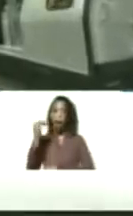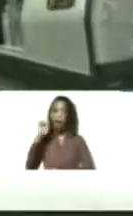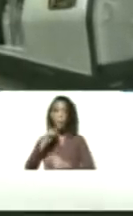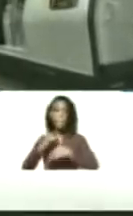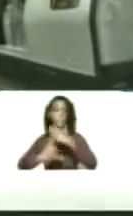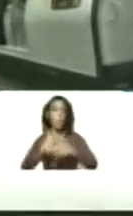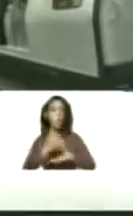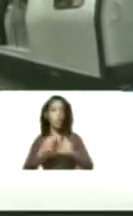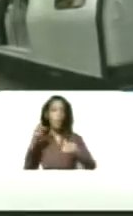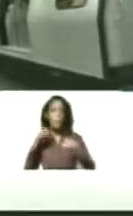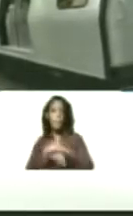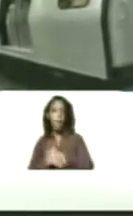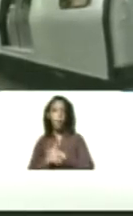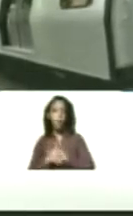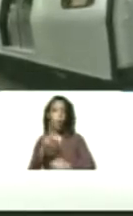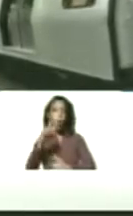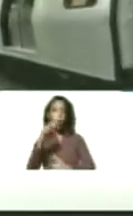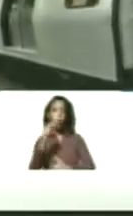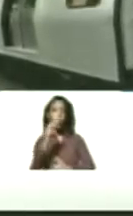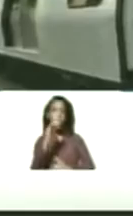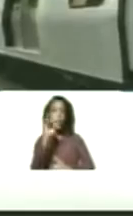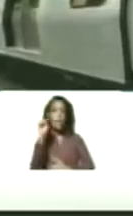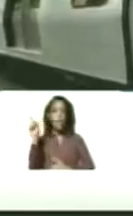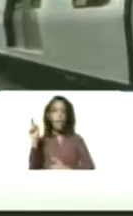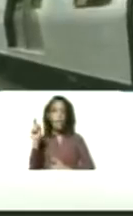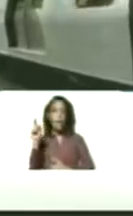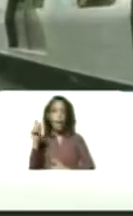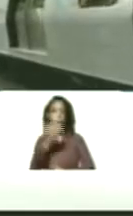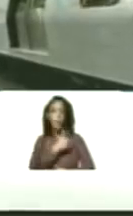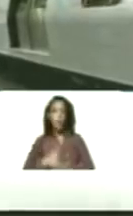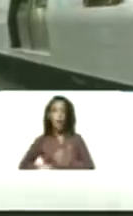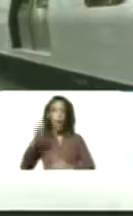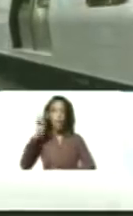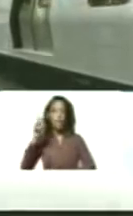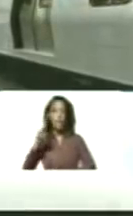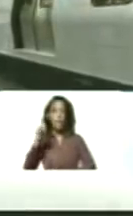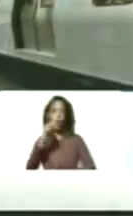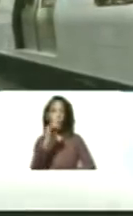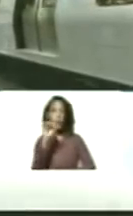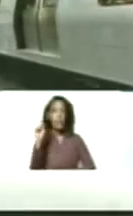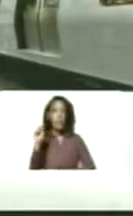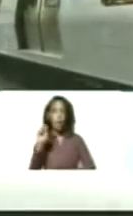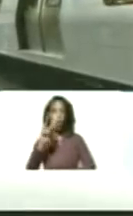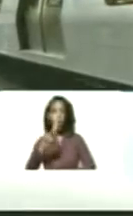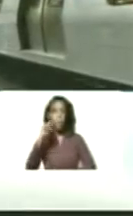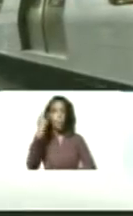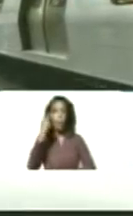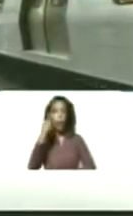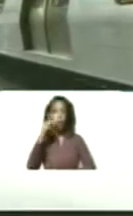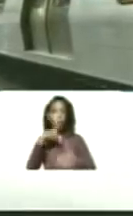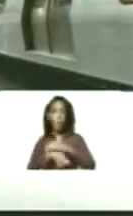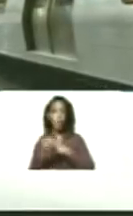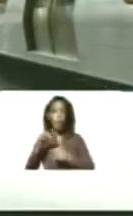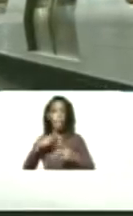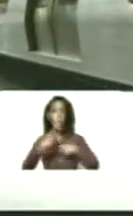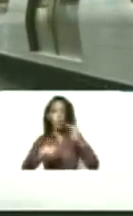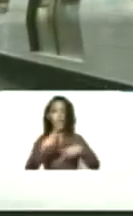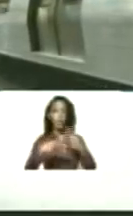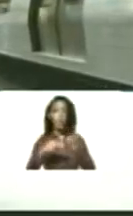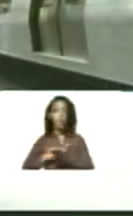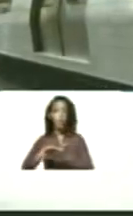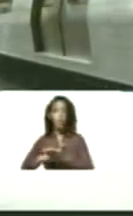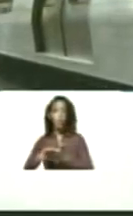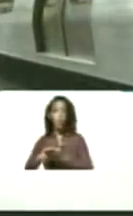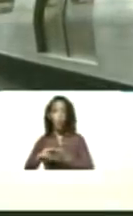Tren Tuy, que es la repotenciación de trenes de los valles del Tuy, donde ya tenemos los dos primeros trenes que están con un proceso de recuperación similar al de Metro